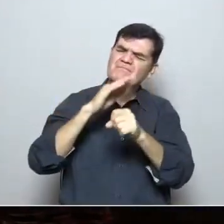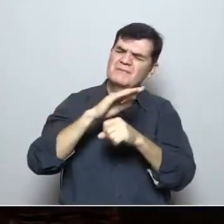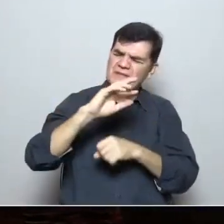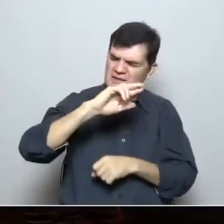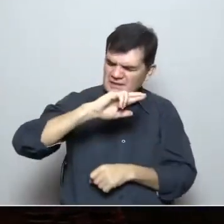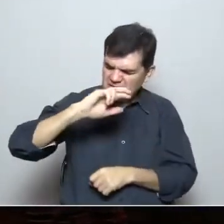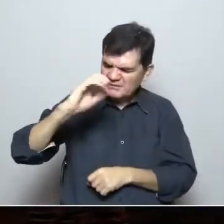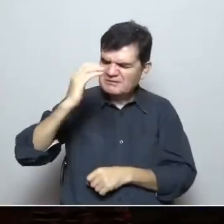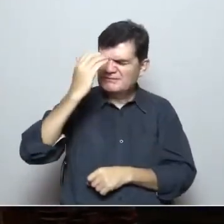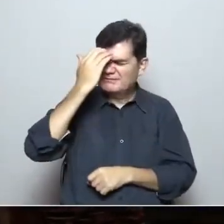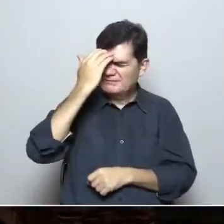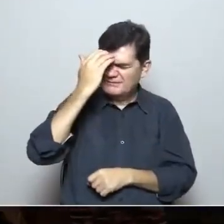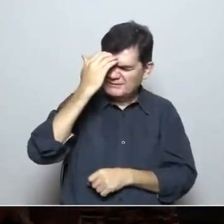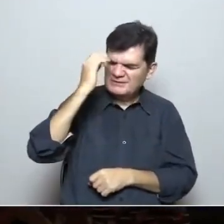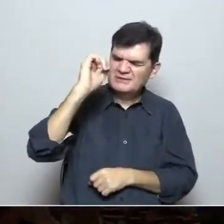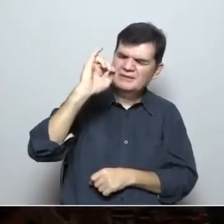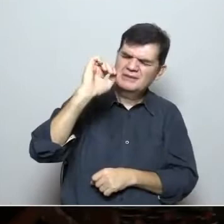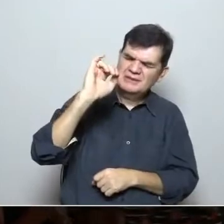y